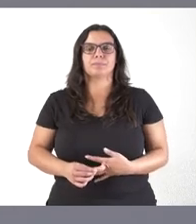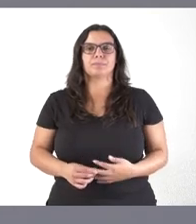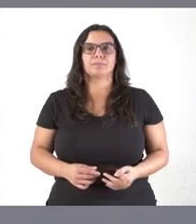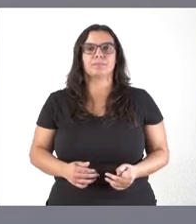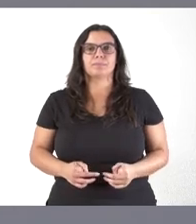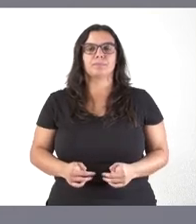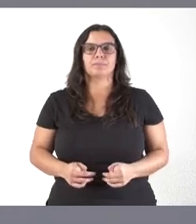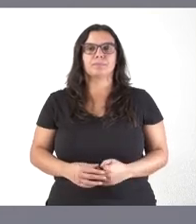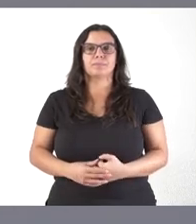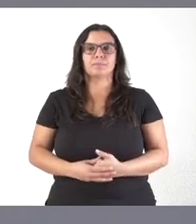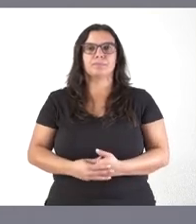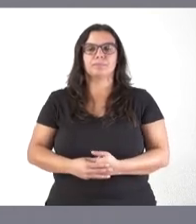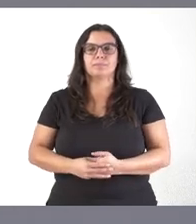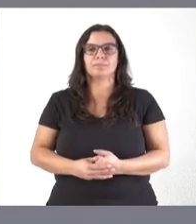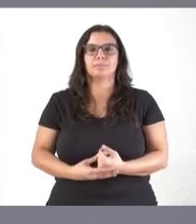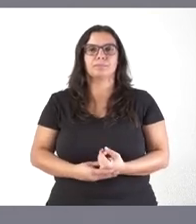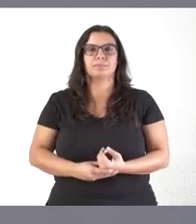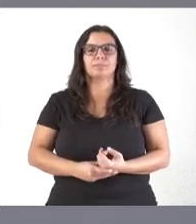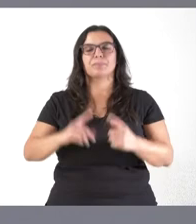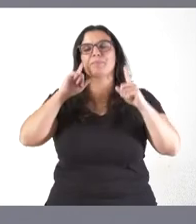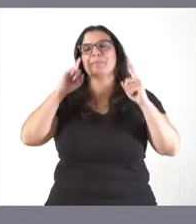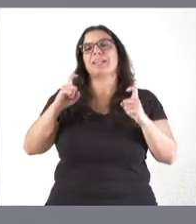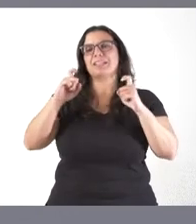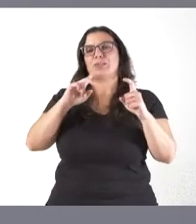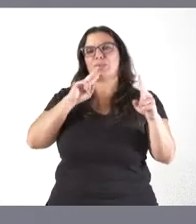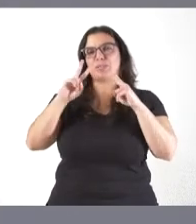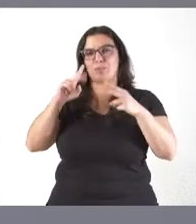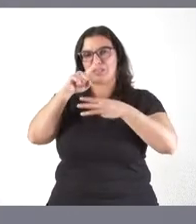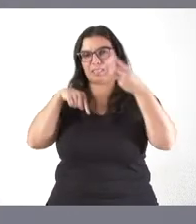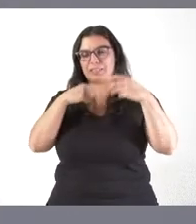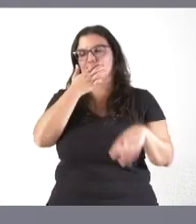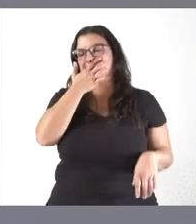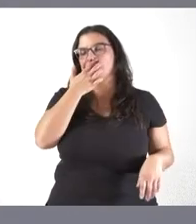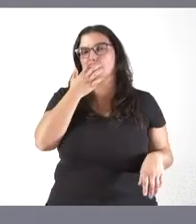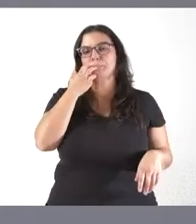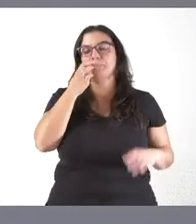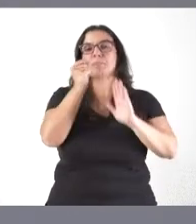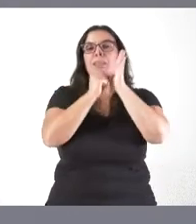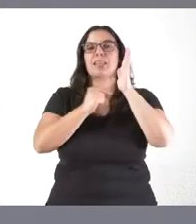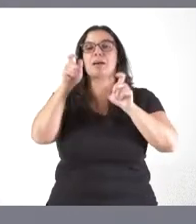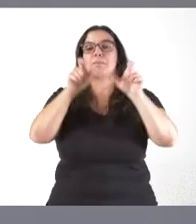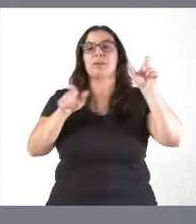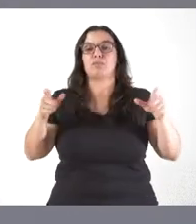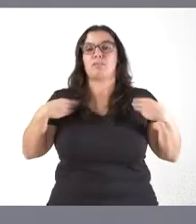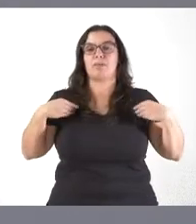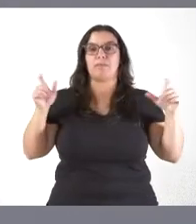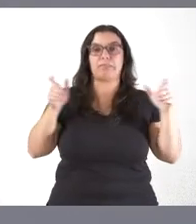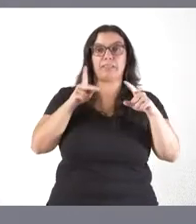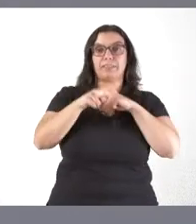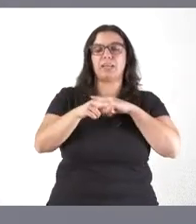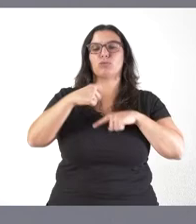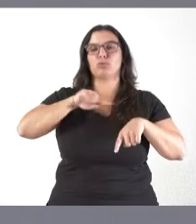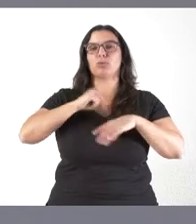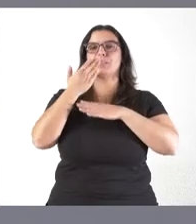Bueno pues intentado contestar todo lo que me plantea las medidas de población presentaremos un